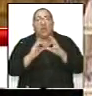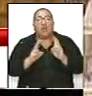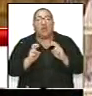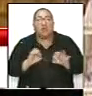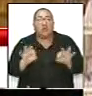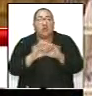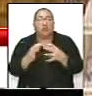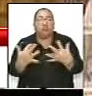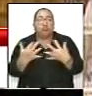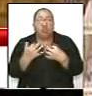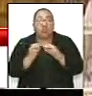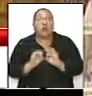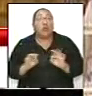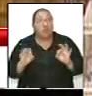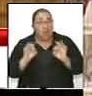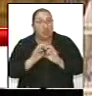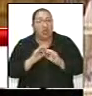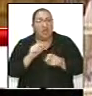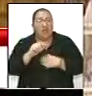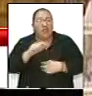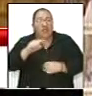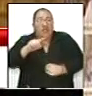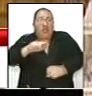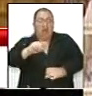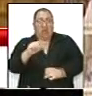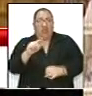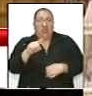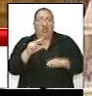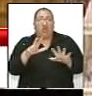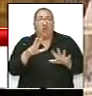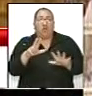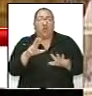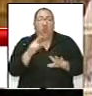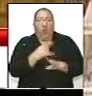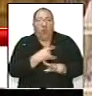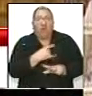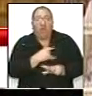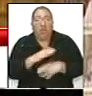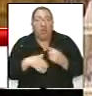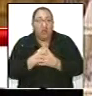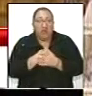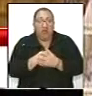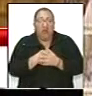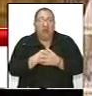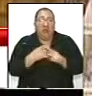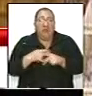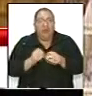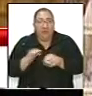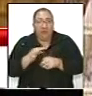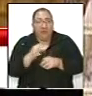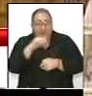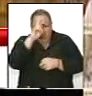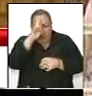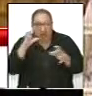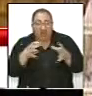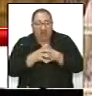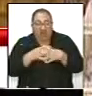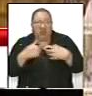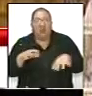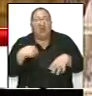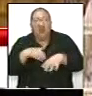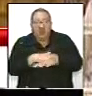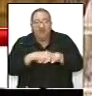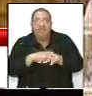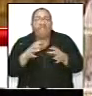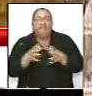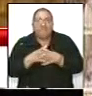importante en 18 universidades en 13 regiones del Perú que tuvieron su licenciamiento y a las cuales nosotros hemos ido